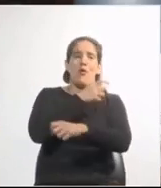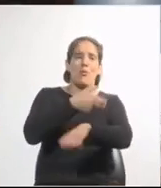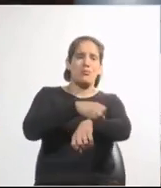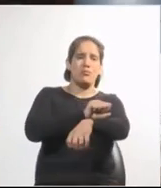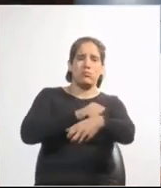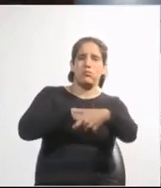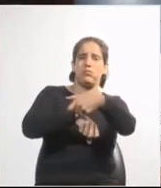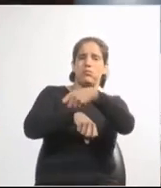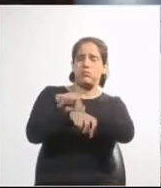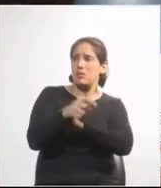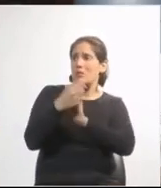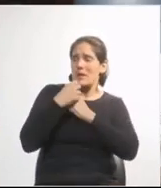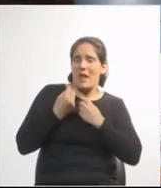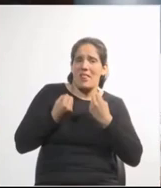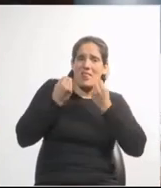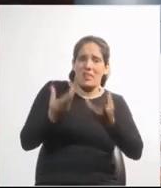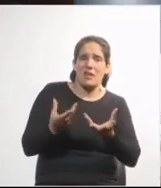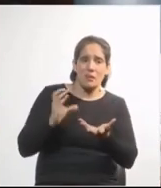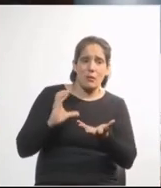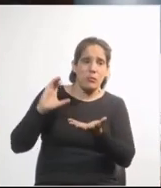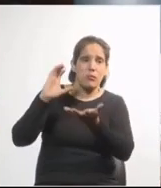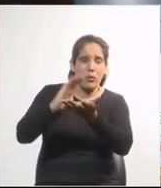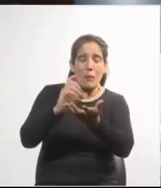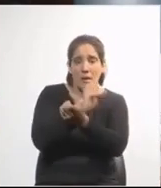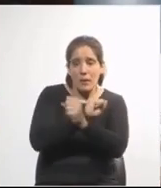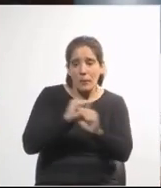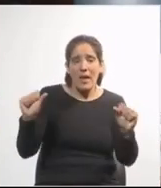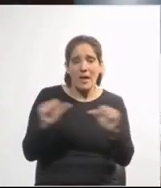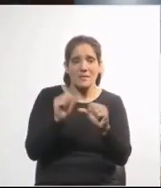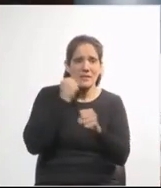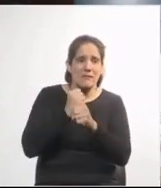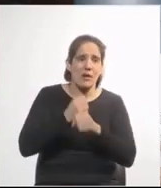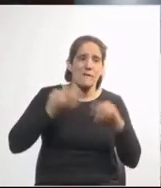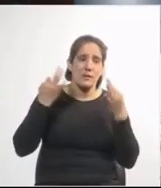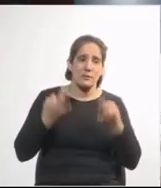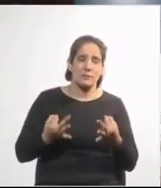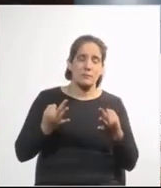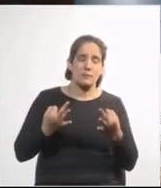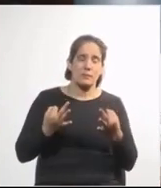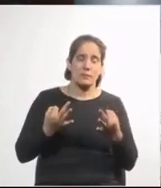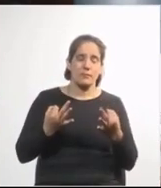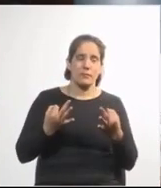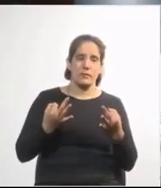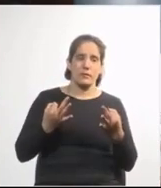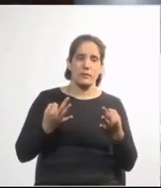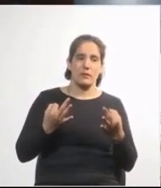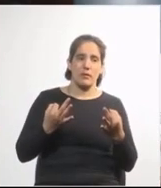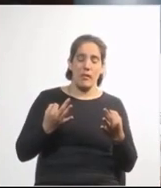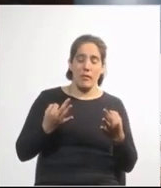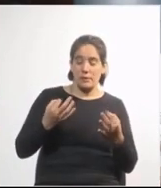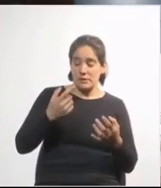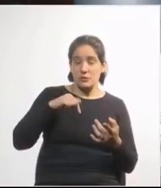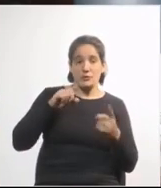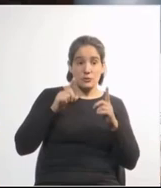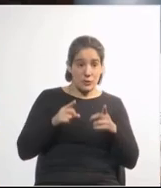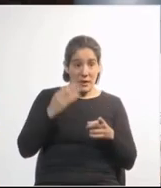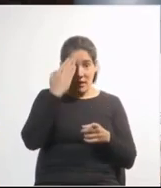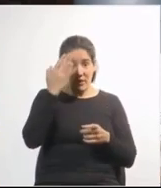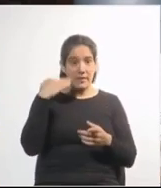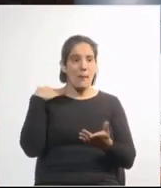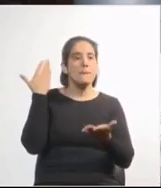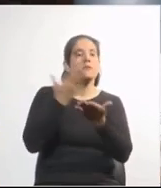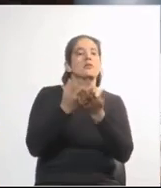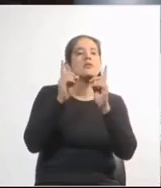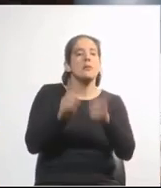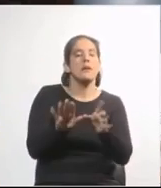destinar los recursos que le permitan cumplir plenamente su función. Hemos presentado también varias